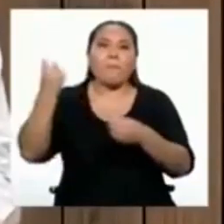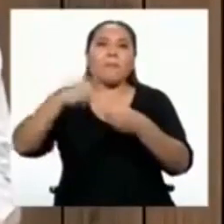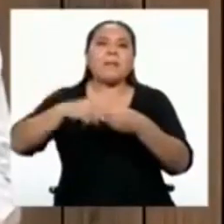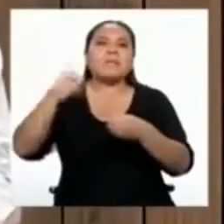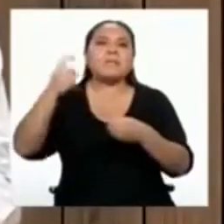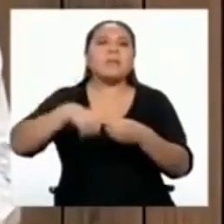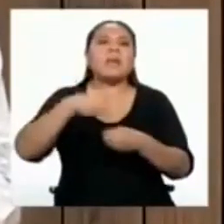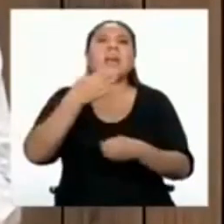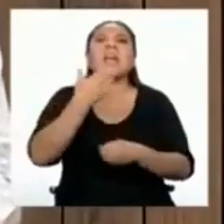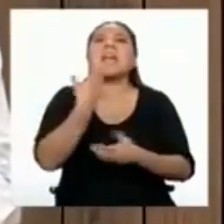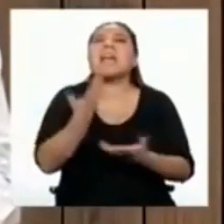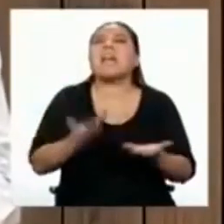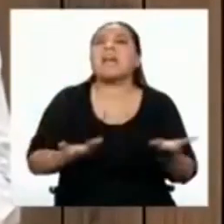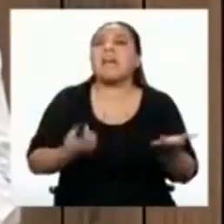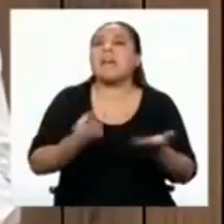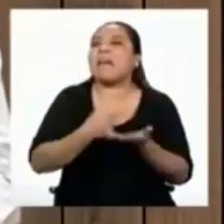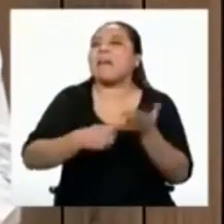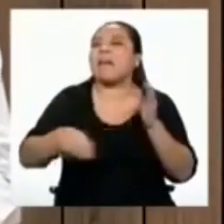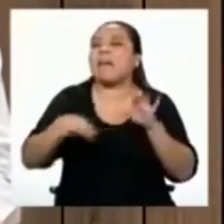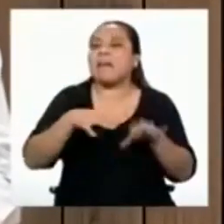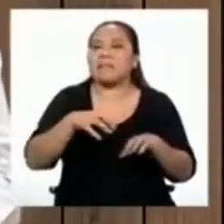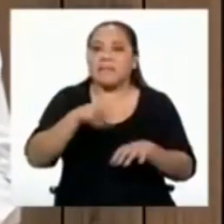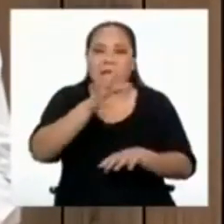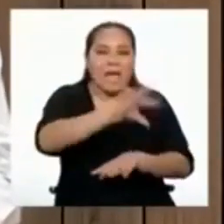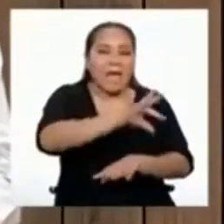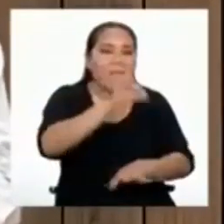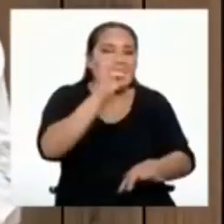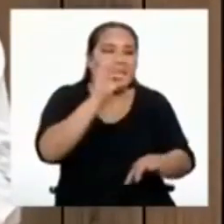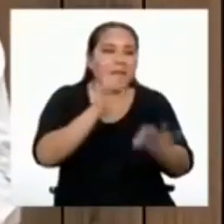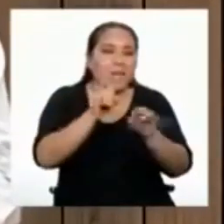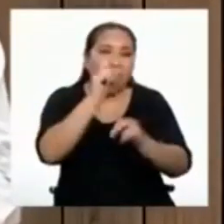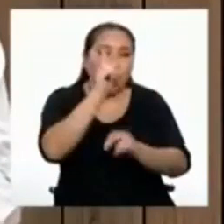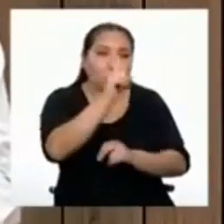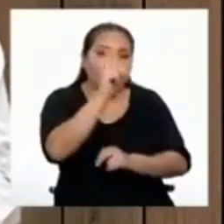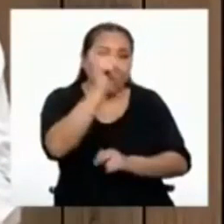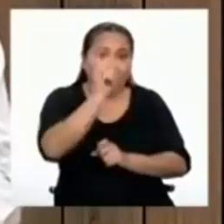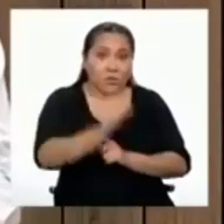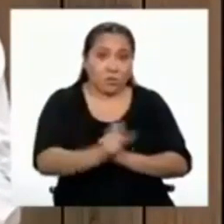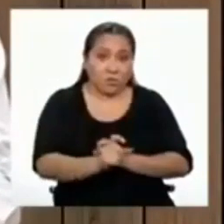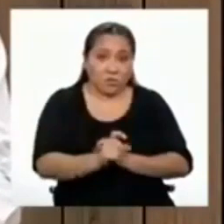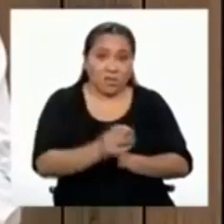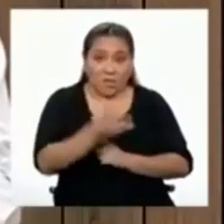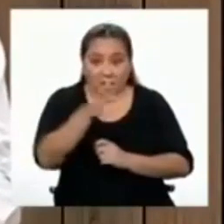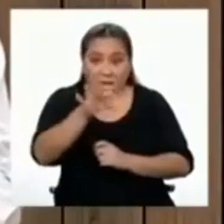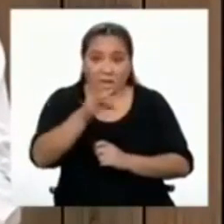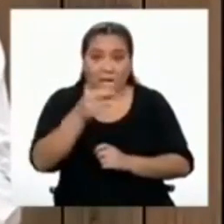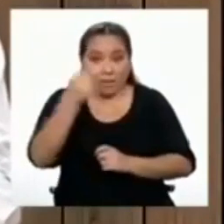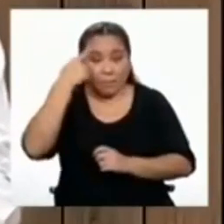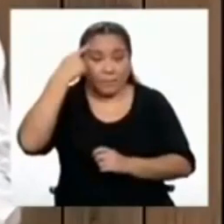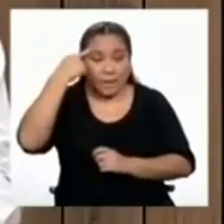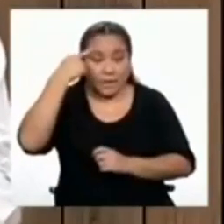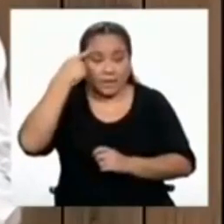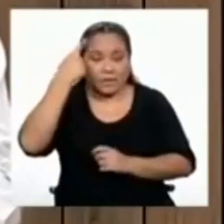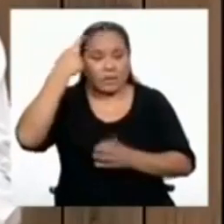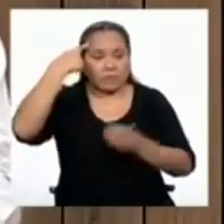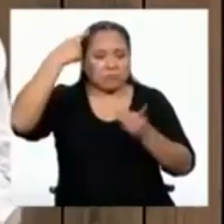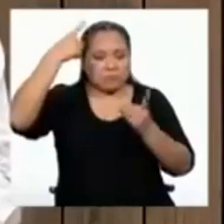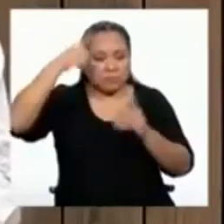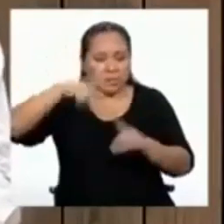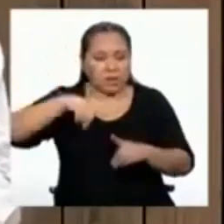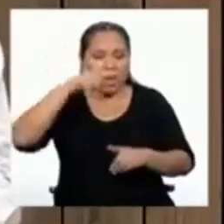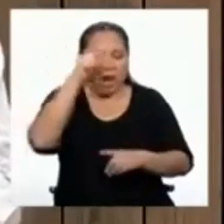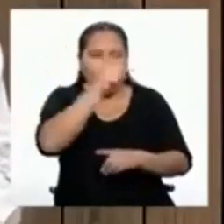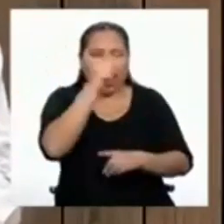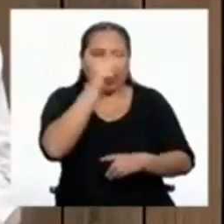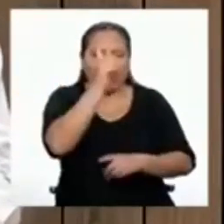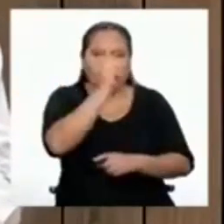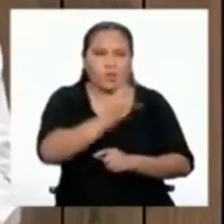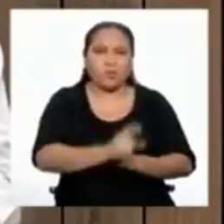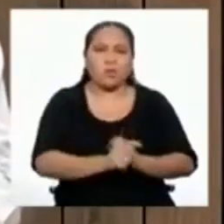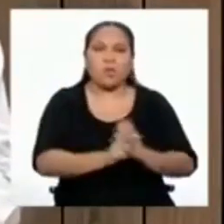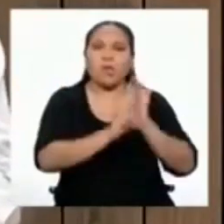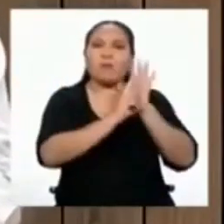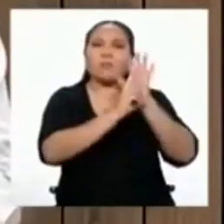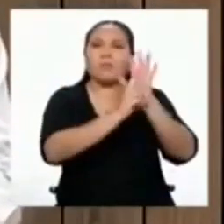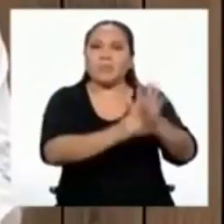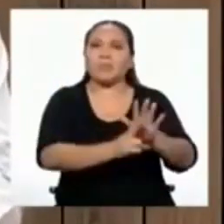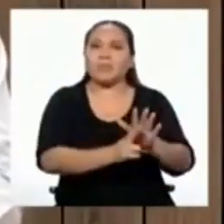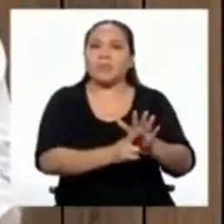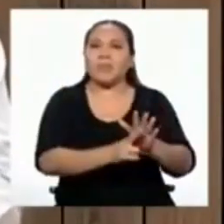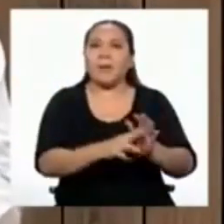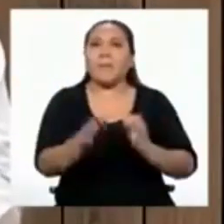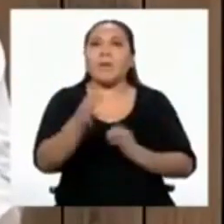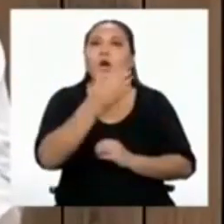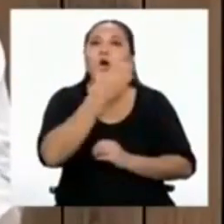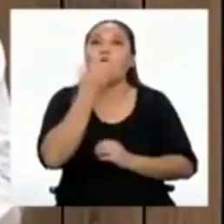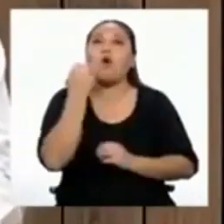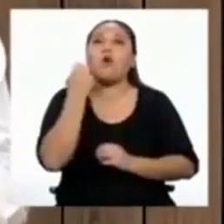aquellas personas que queremos que nos representen. Votamos por las que creemos que van a tomar las mejores decisiones